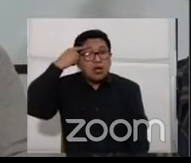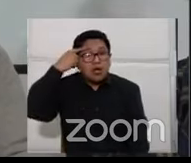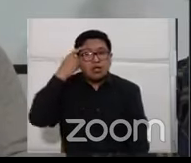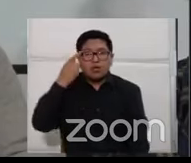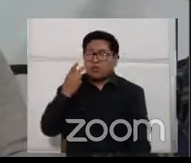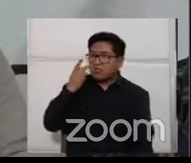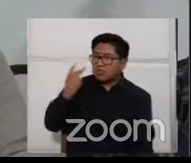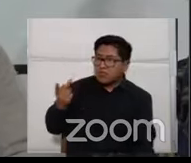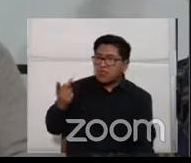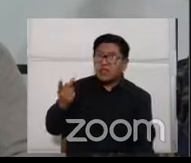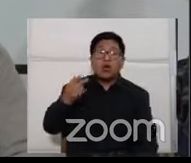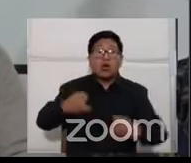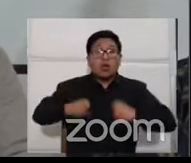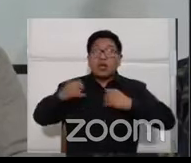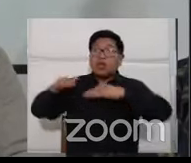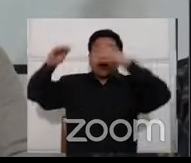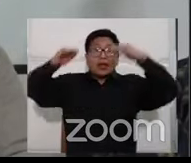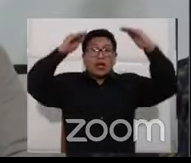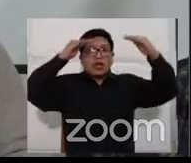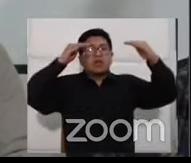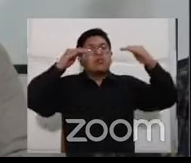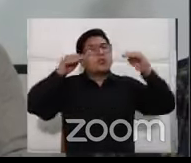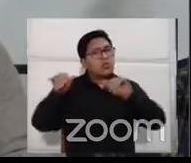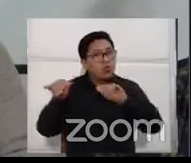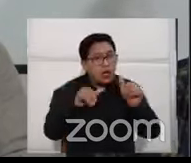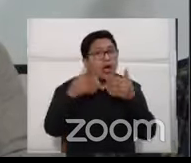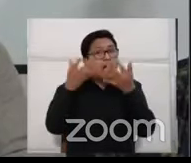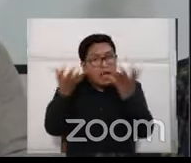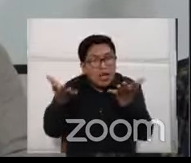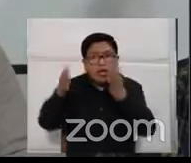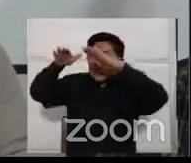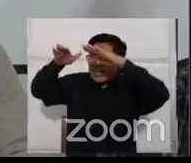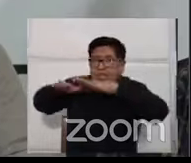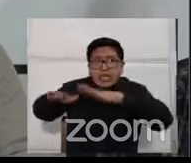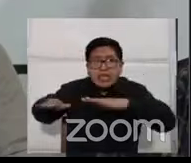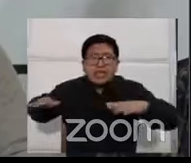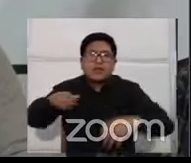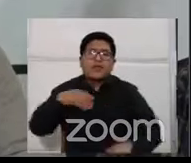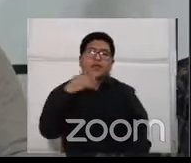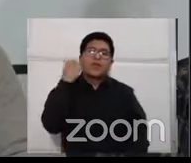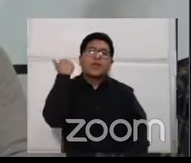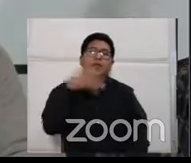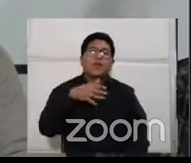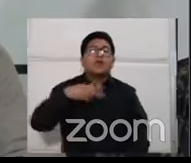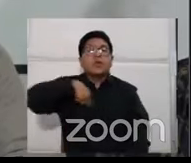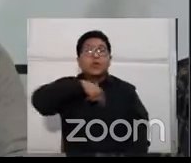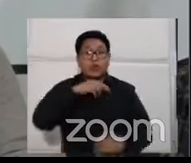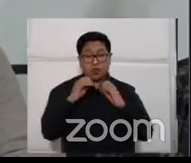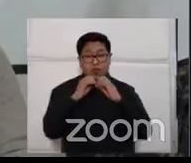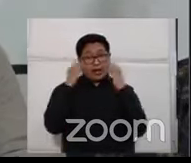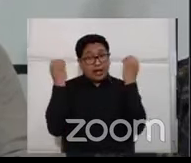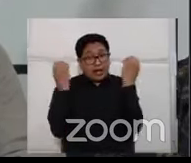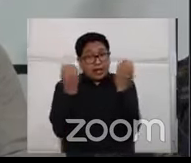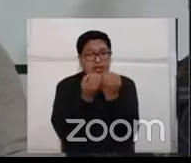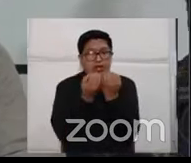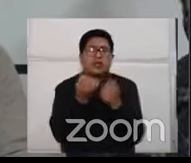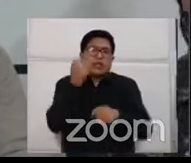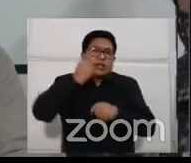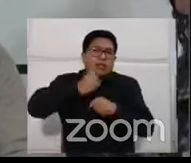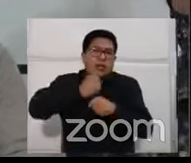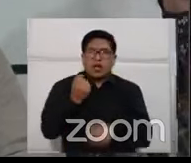veremos en los niños porque habita esta organización trabajamos con jóvenes de dos y